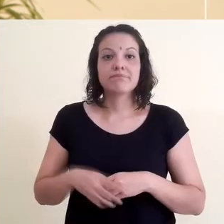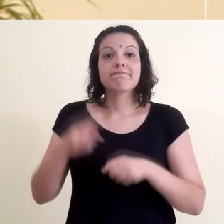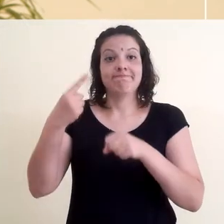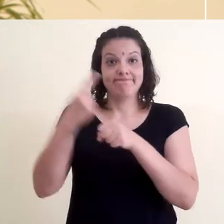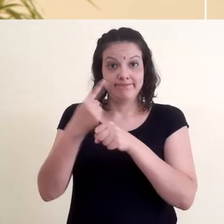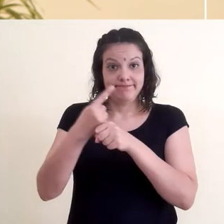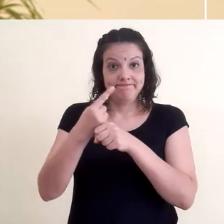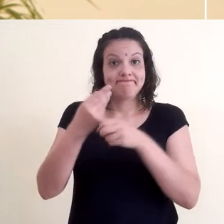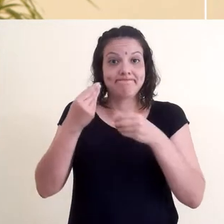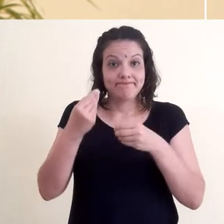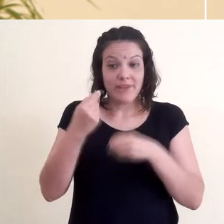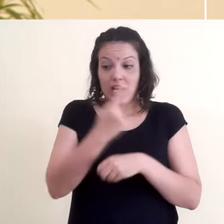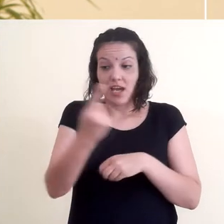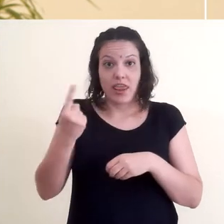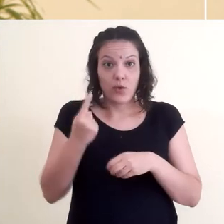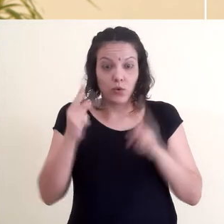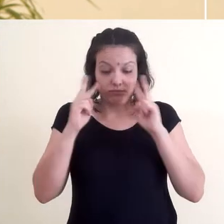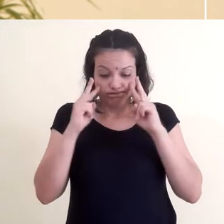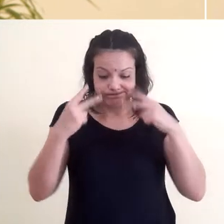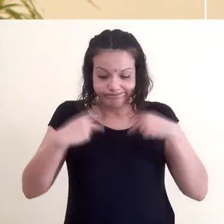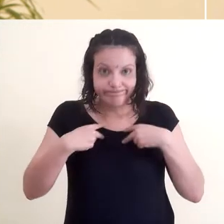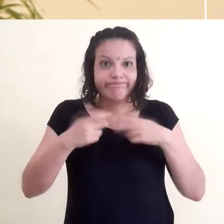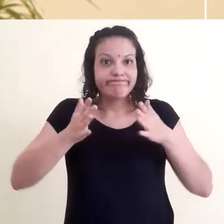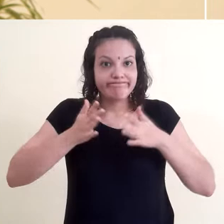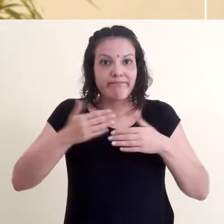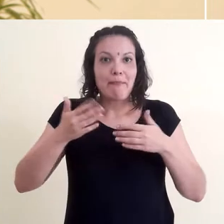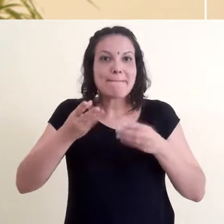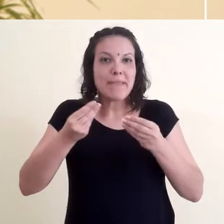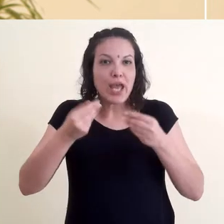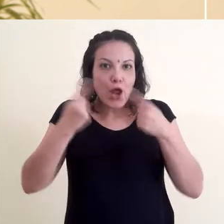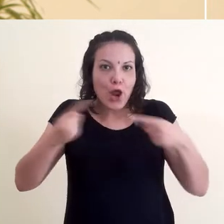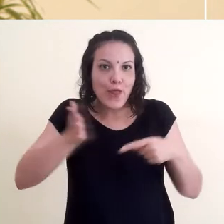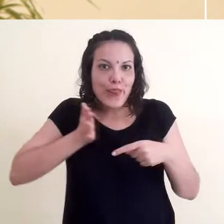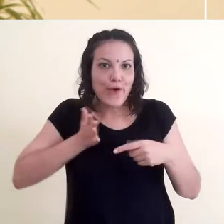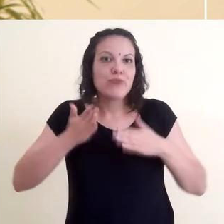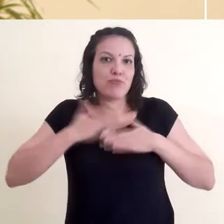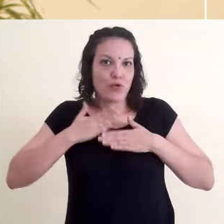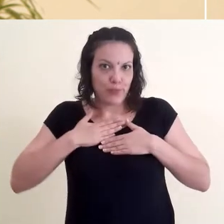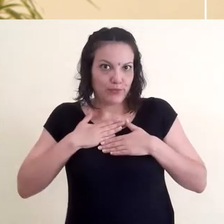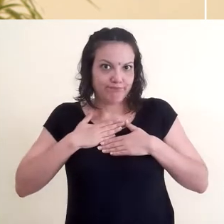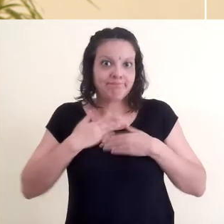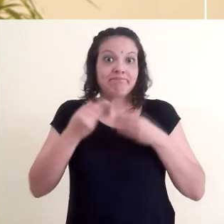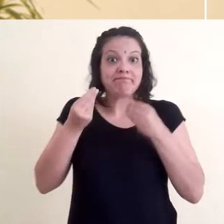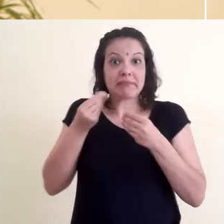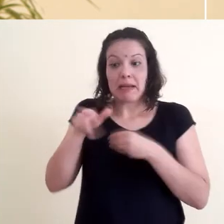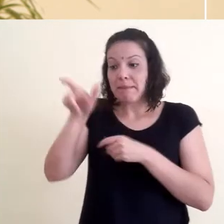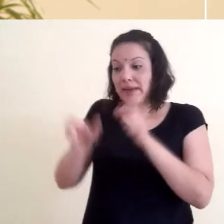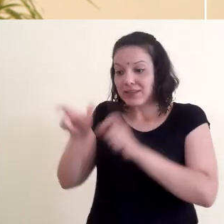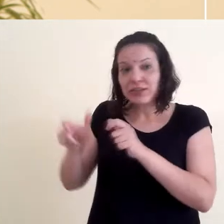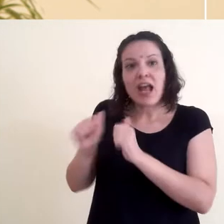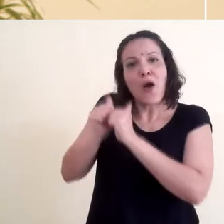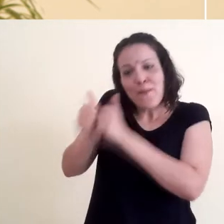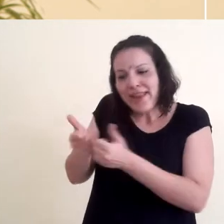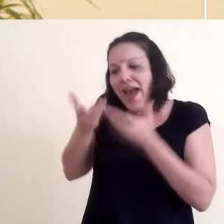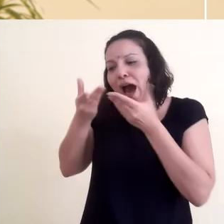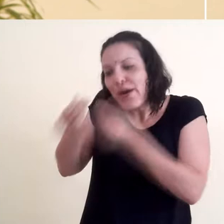ante todo hay que reconocer los propios miedos, porque no es posible acompañar en el proceso de revisión de esos miedos si